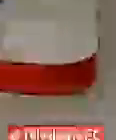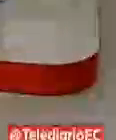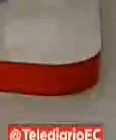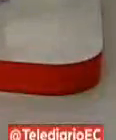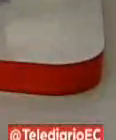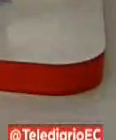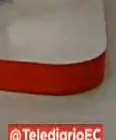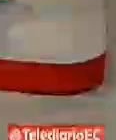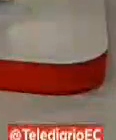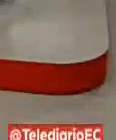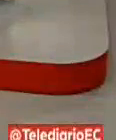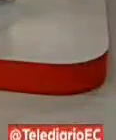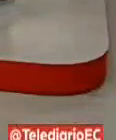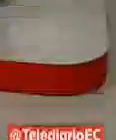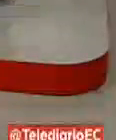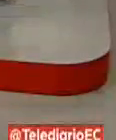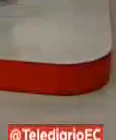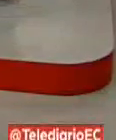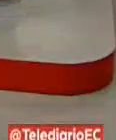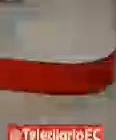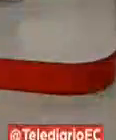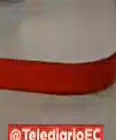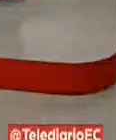en Facebook, Telediario S,